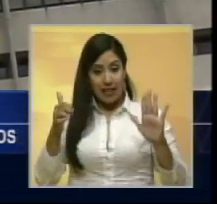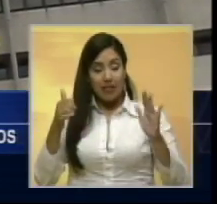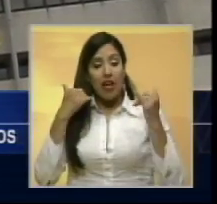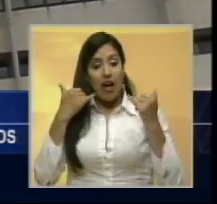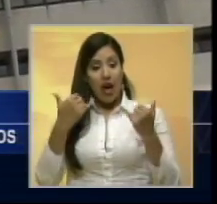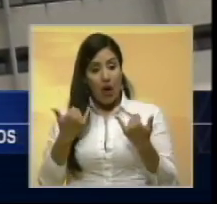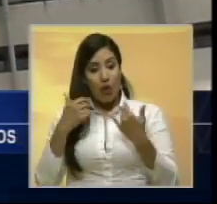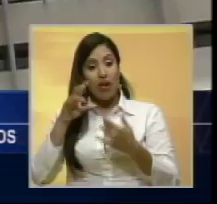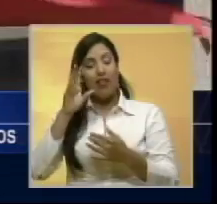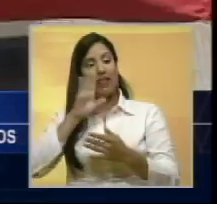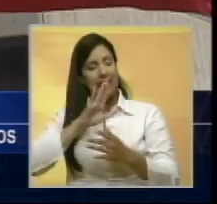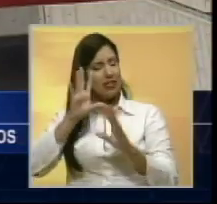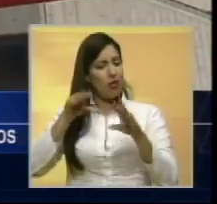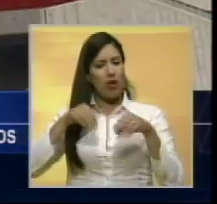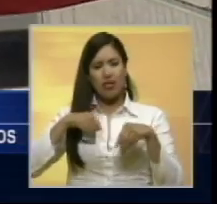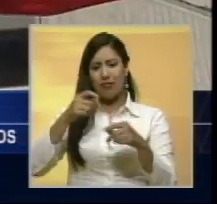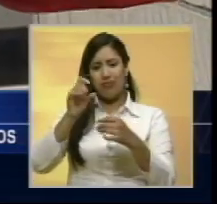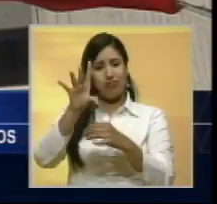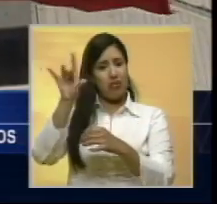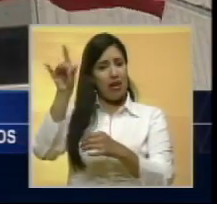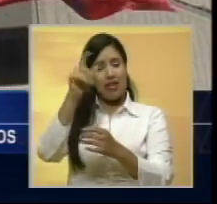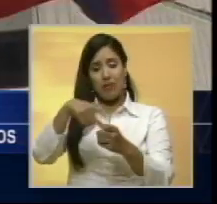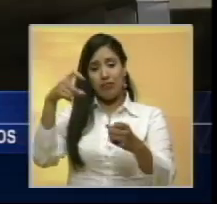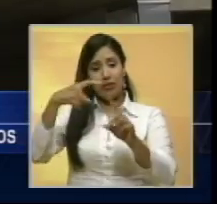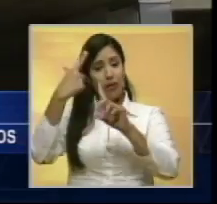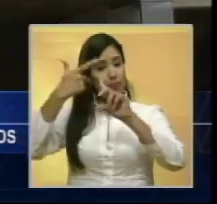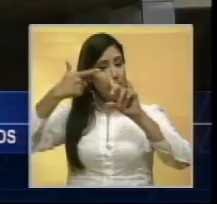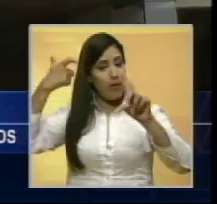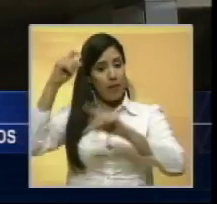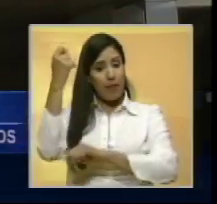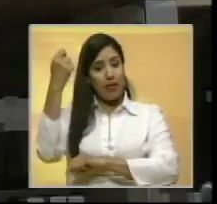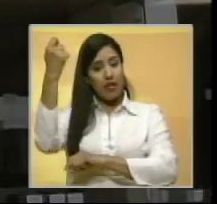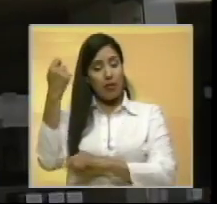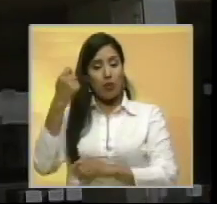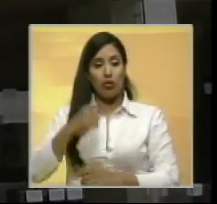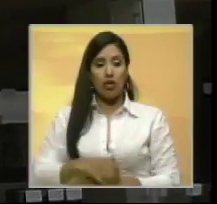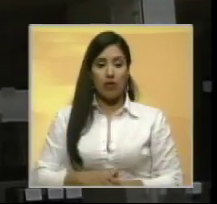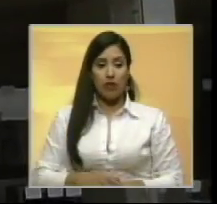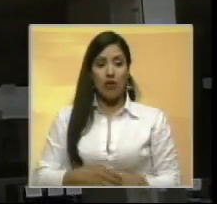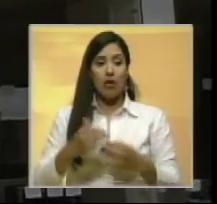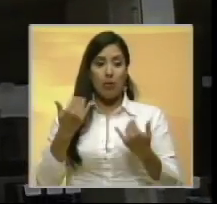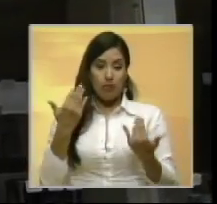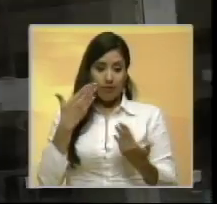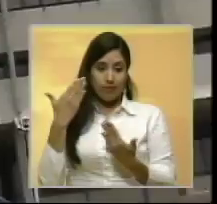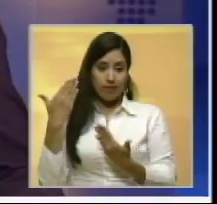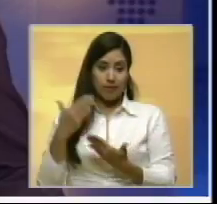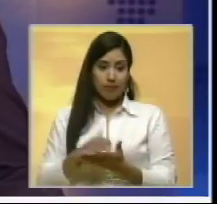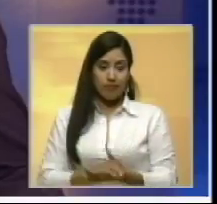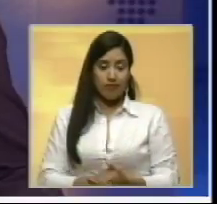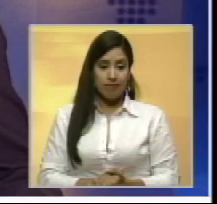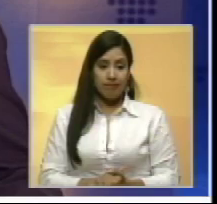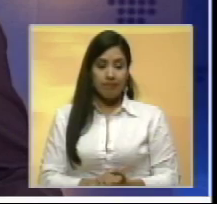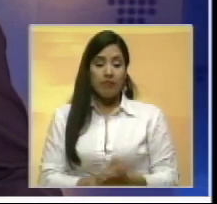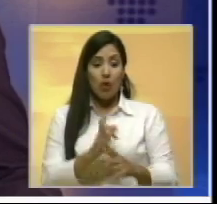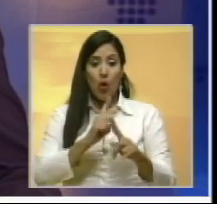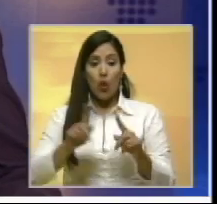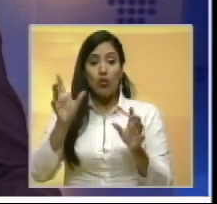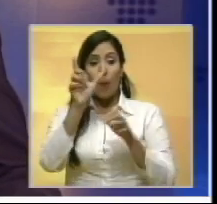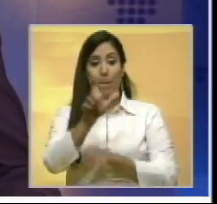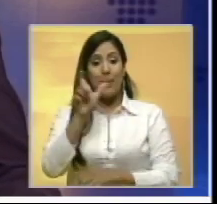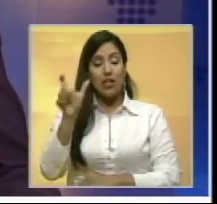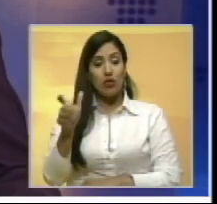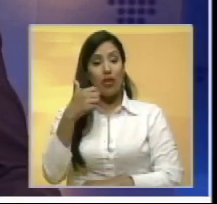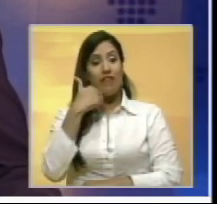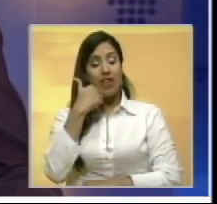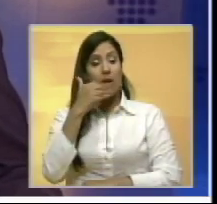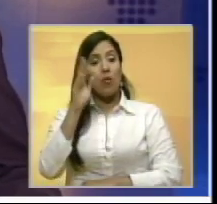sala declaró el desacato y la inmediata desincorporación de los diputados del organismo legislativo nacional. Pacientes del Hospital